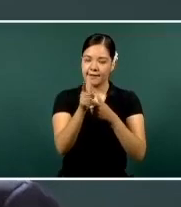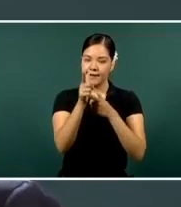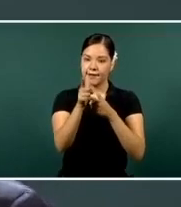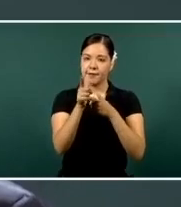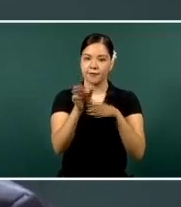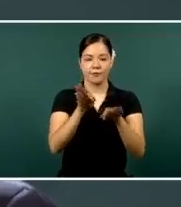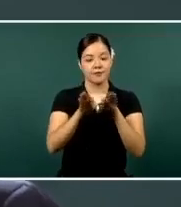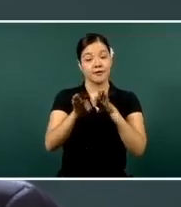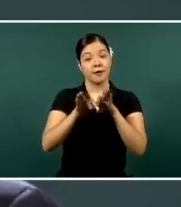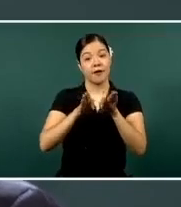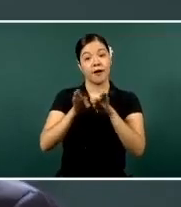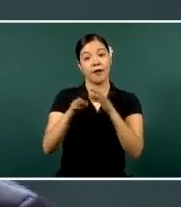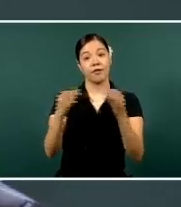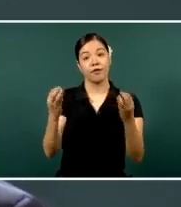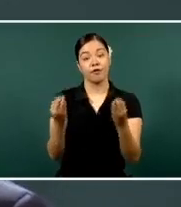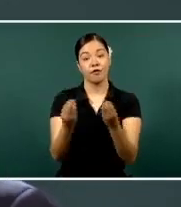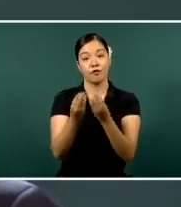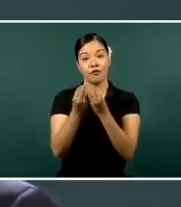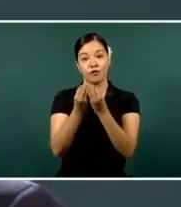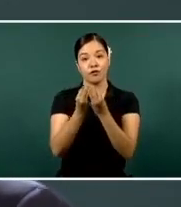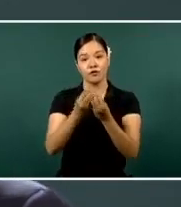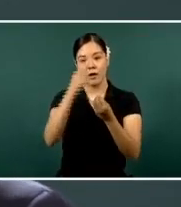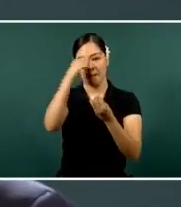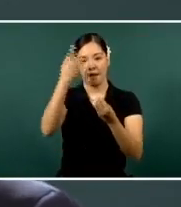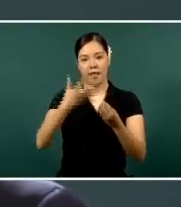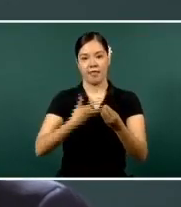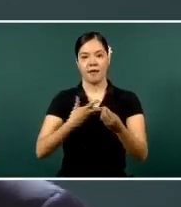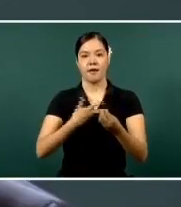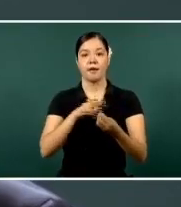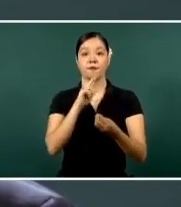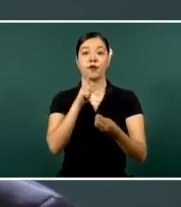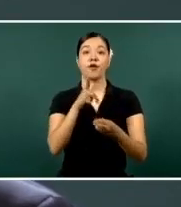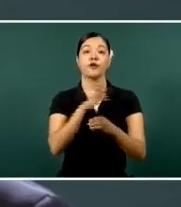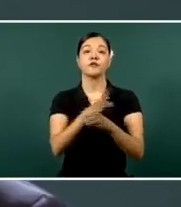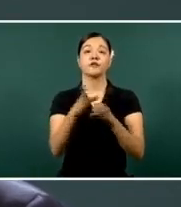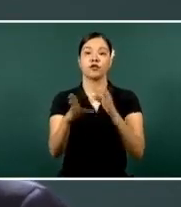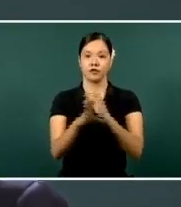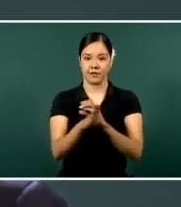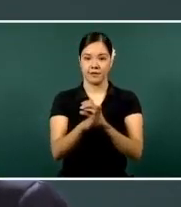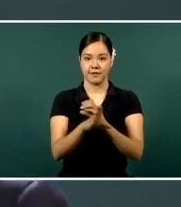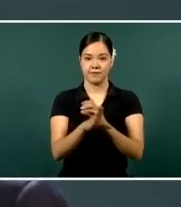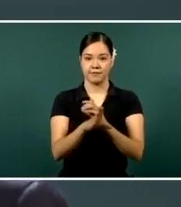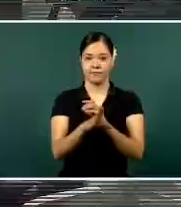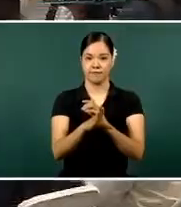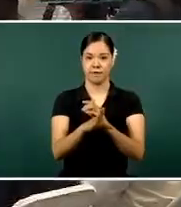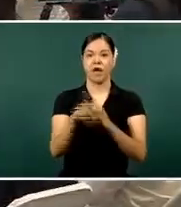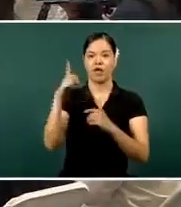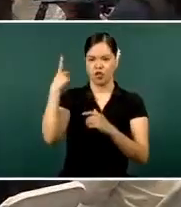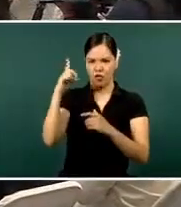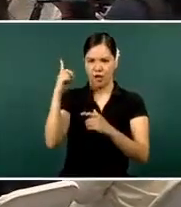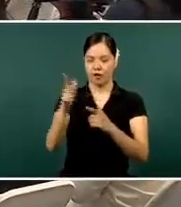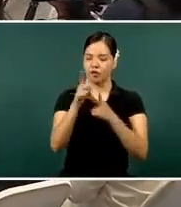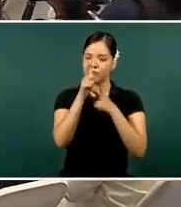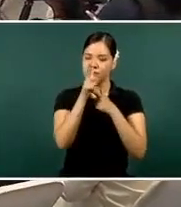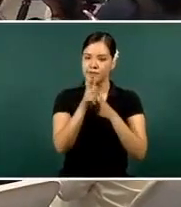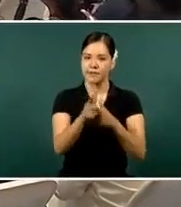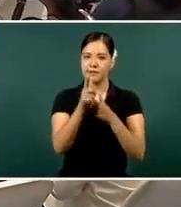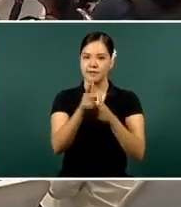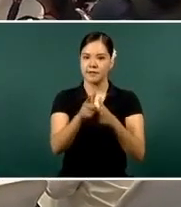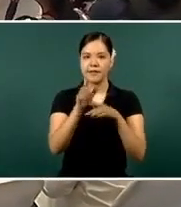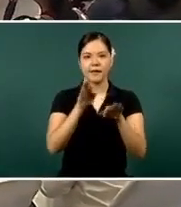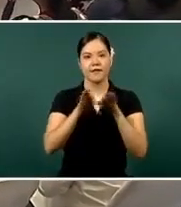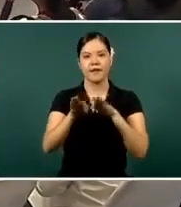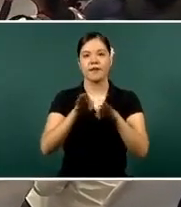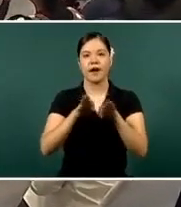mejores resultados a los duranguenses y desde Durango habremos de contribuir para que los compromisos de su gobierno día